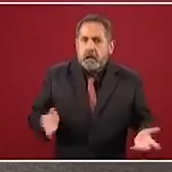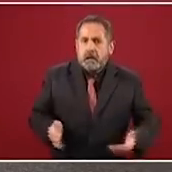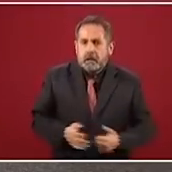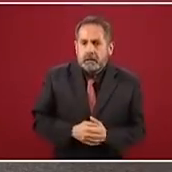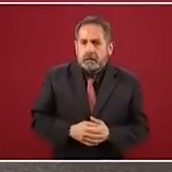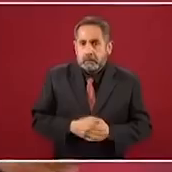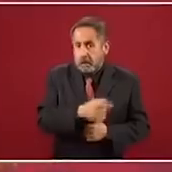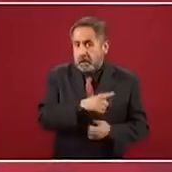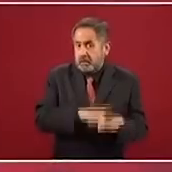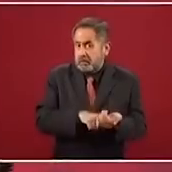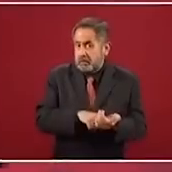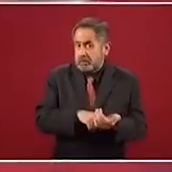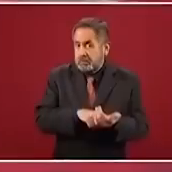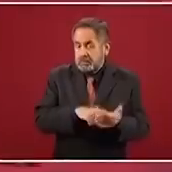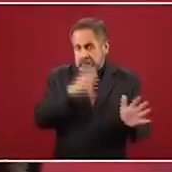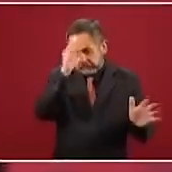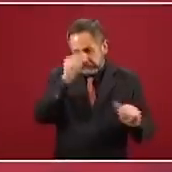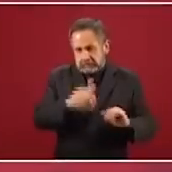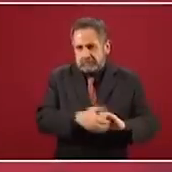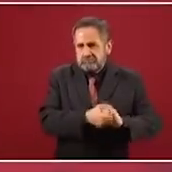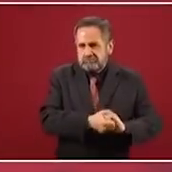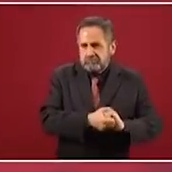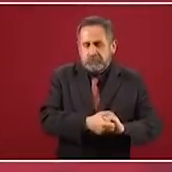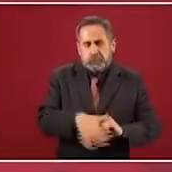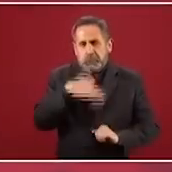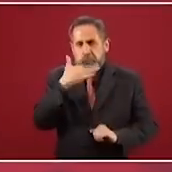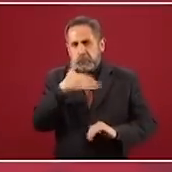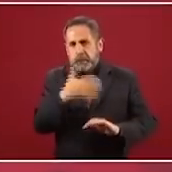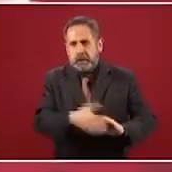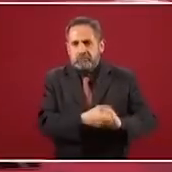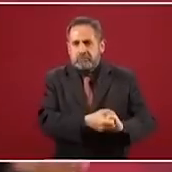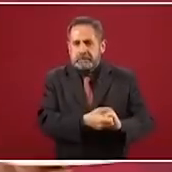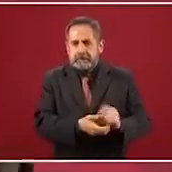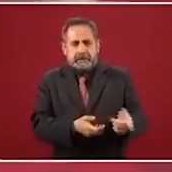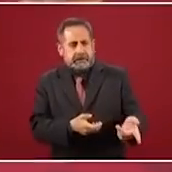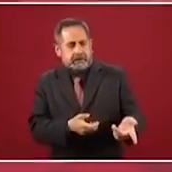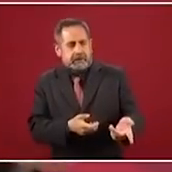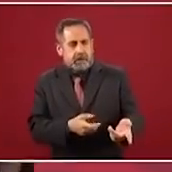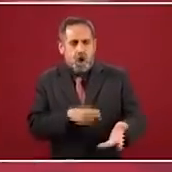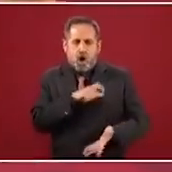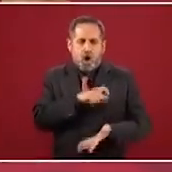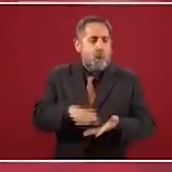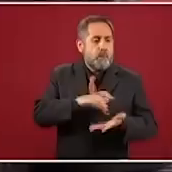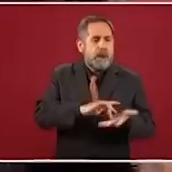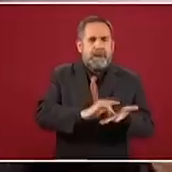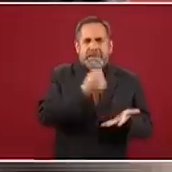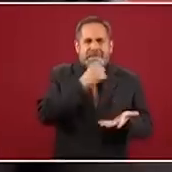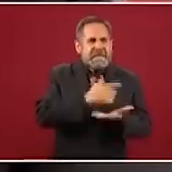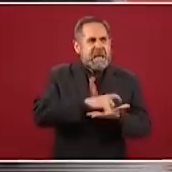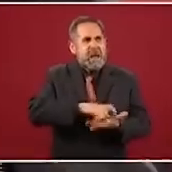Y se hacían los enjuagues, ¿no?, para la compra de medicamentos y de equipo y todo eso. Ya